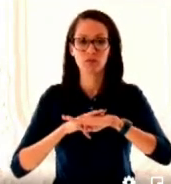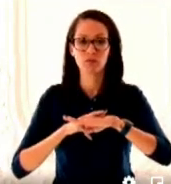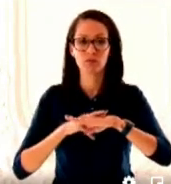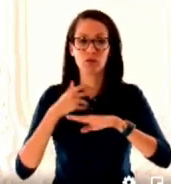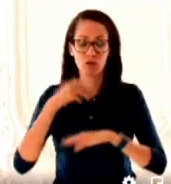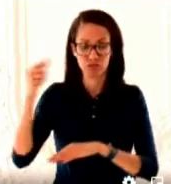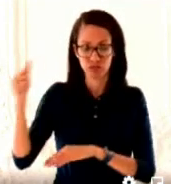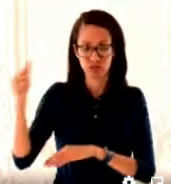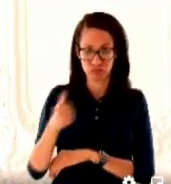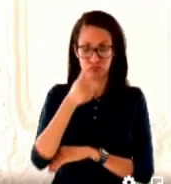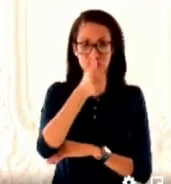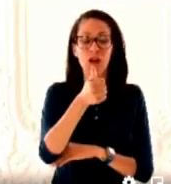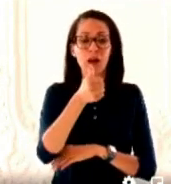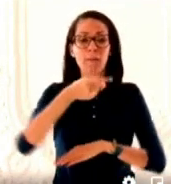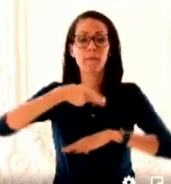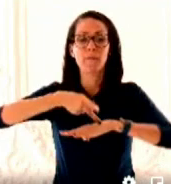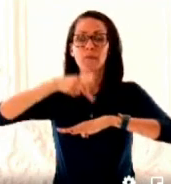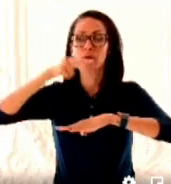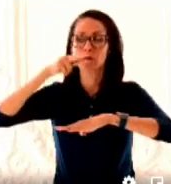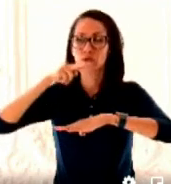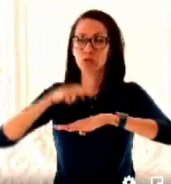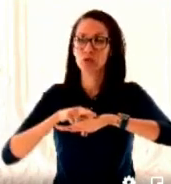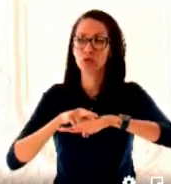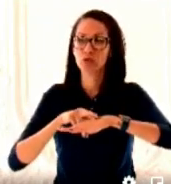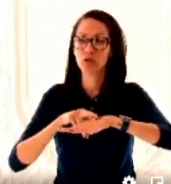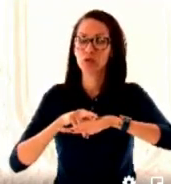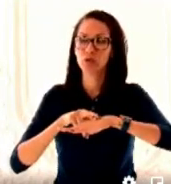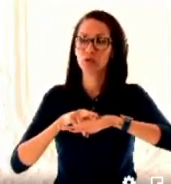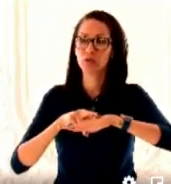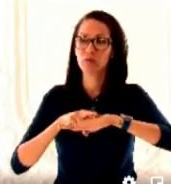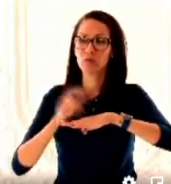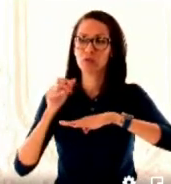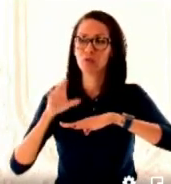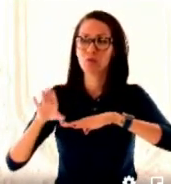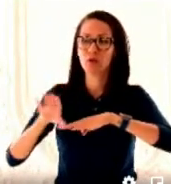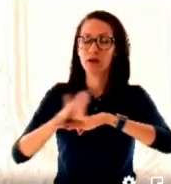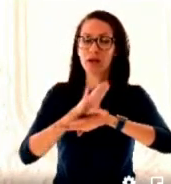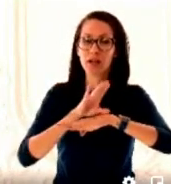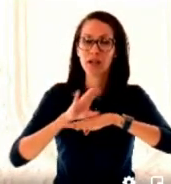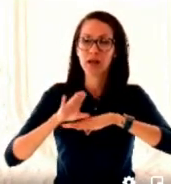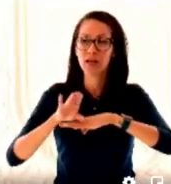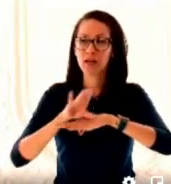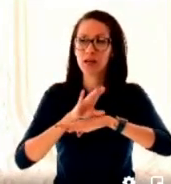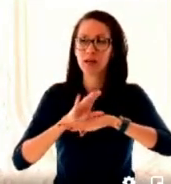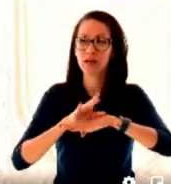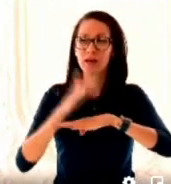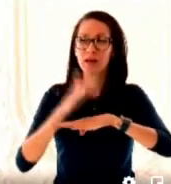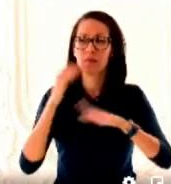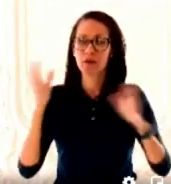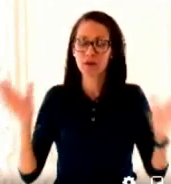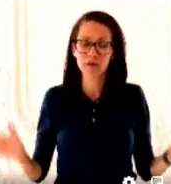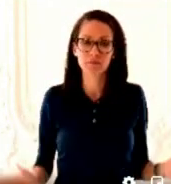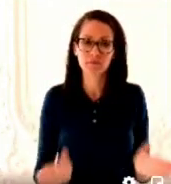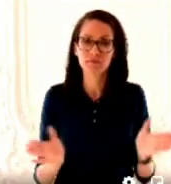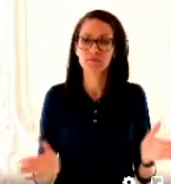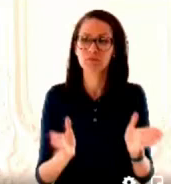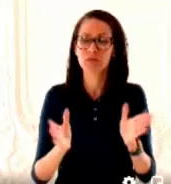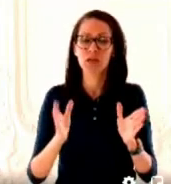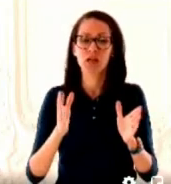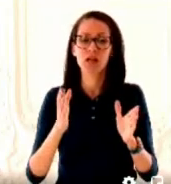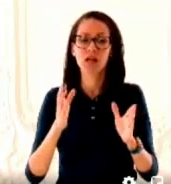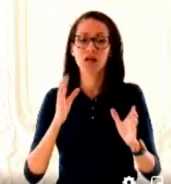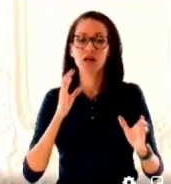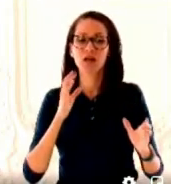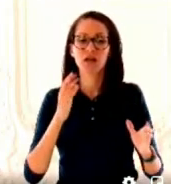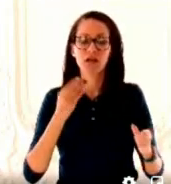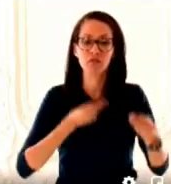posicionará a Puerto Rico como eje en el Caribe y Estados Unidos para impulsar el comercio,